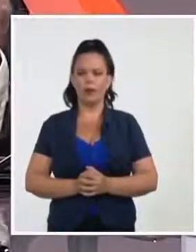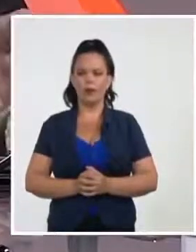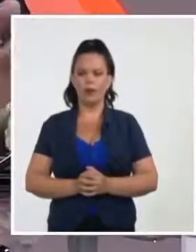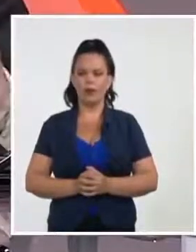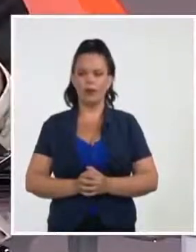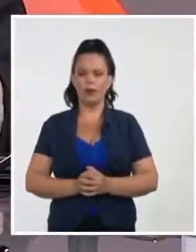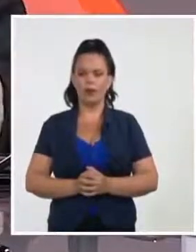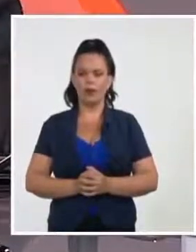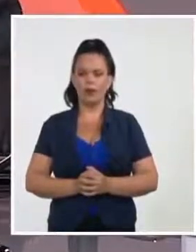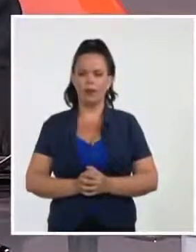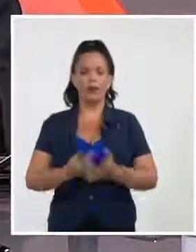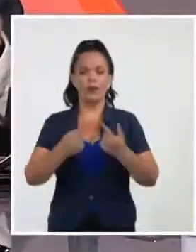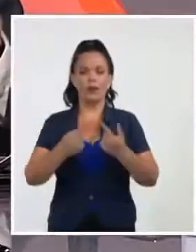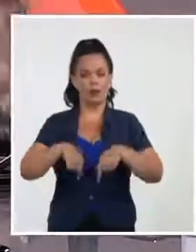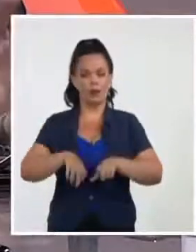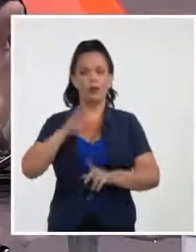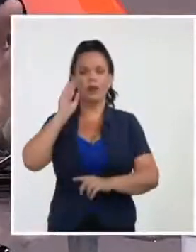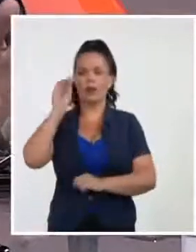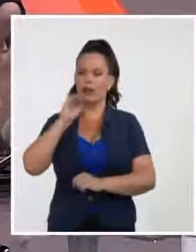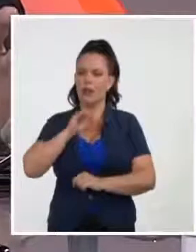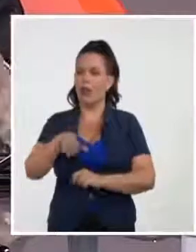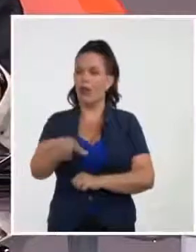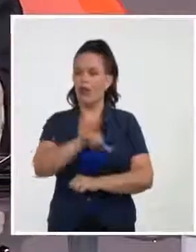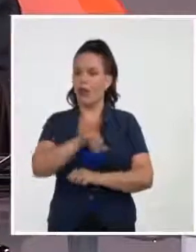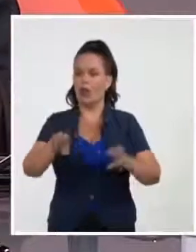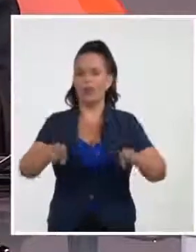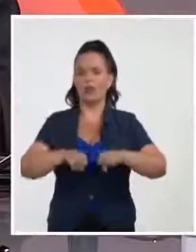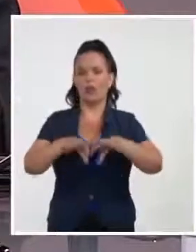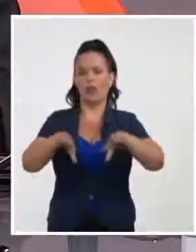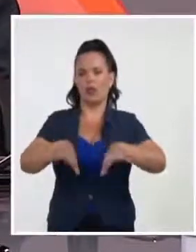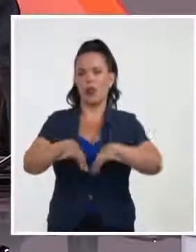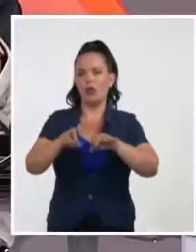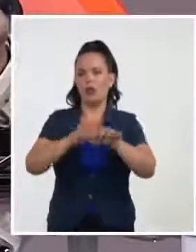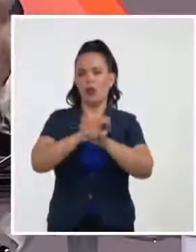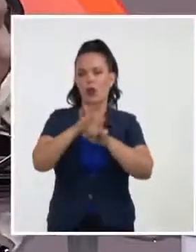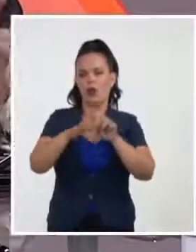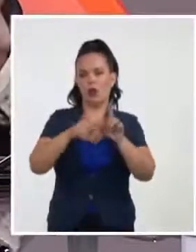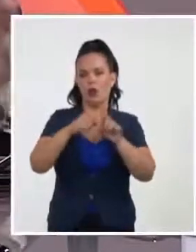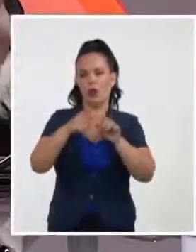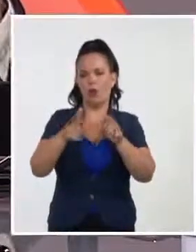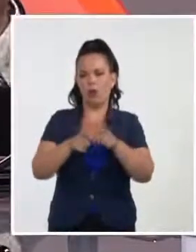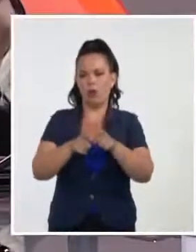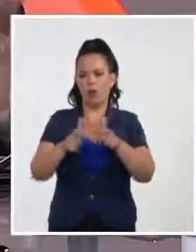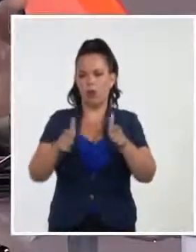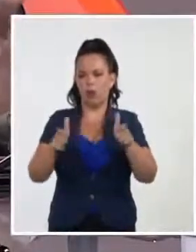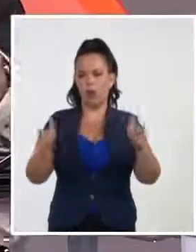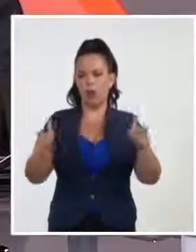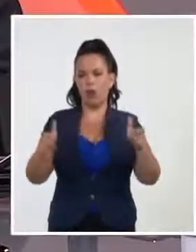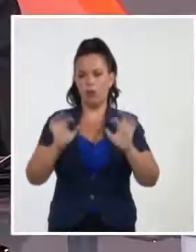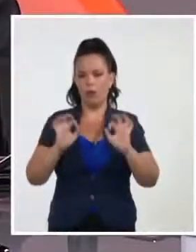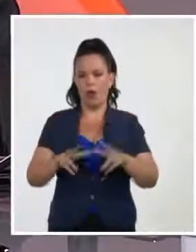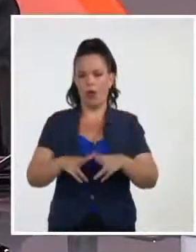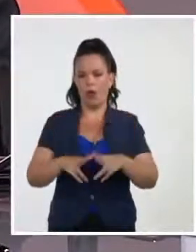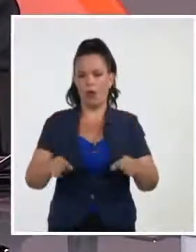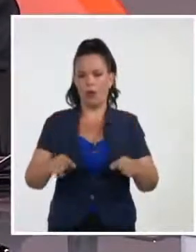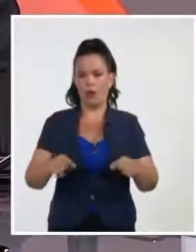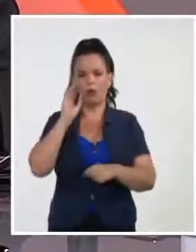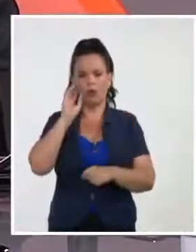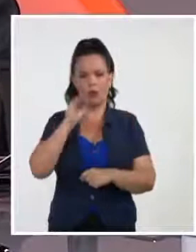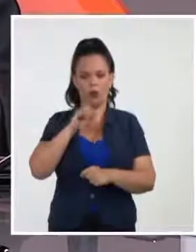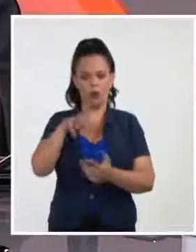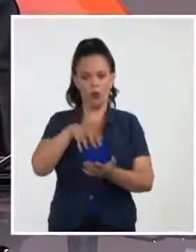Aún en medio de un rebrote de pandemia también en Japón, aún en medio de un estadio semivacío porque no